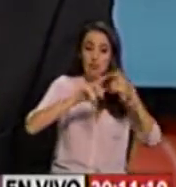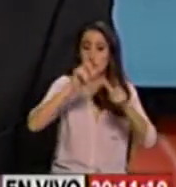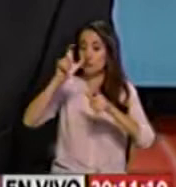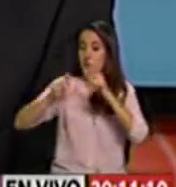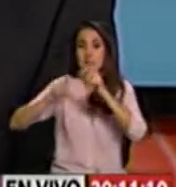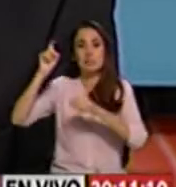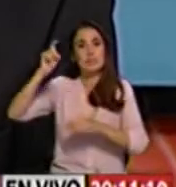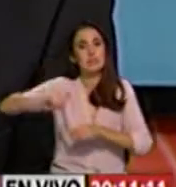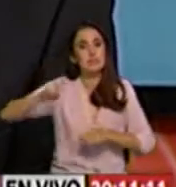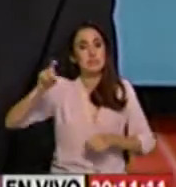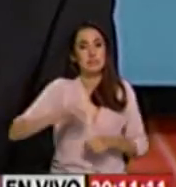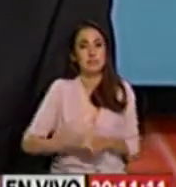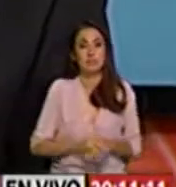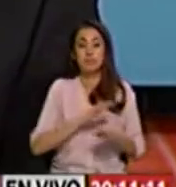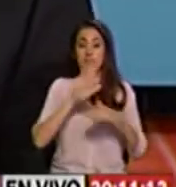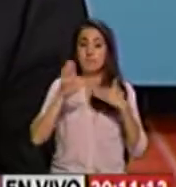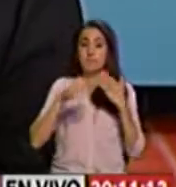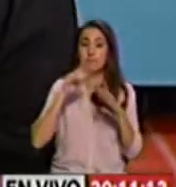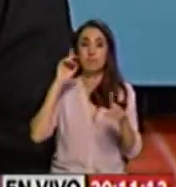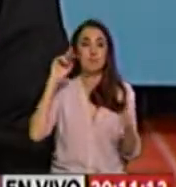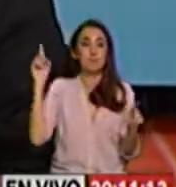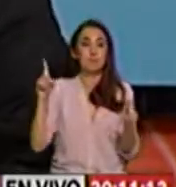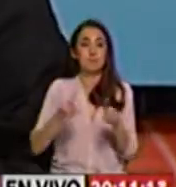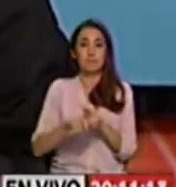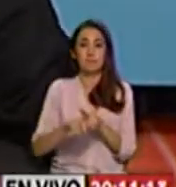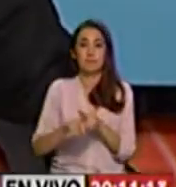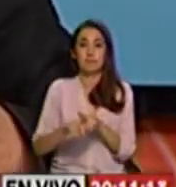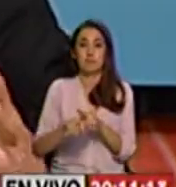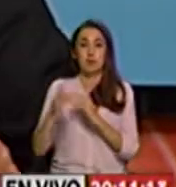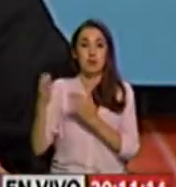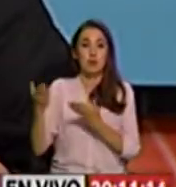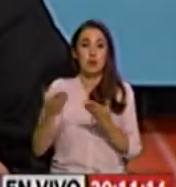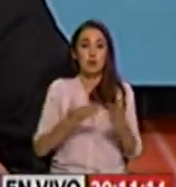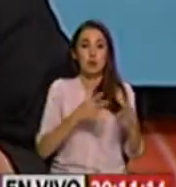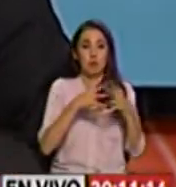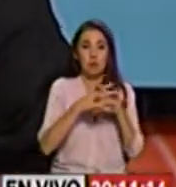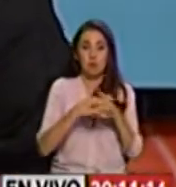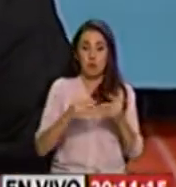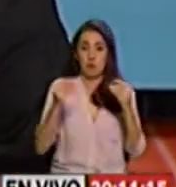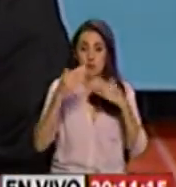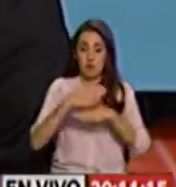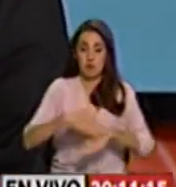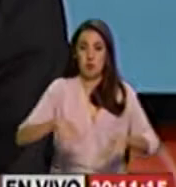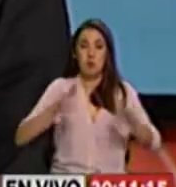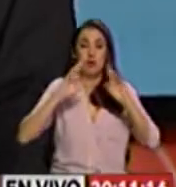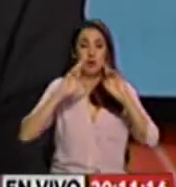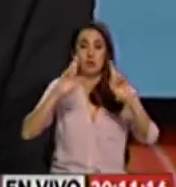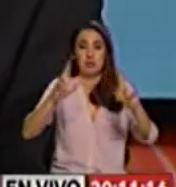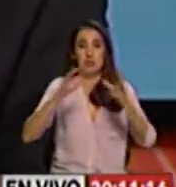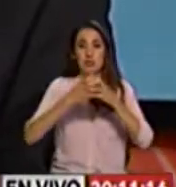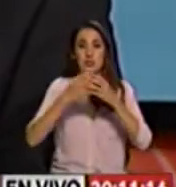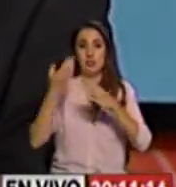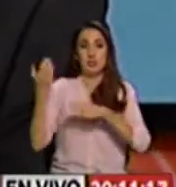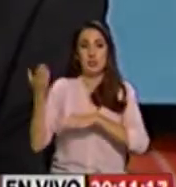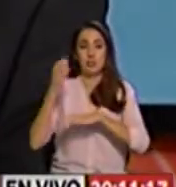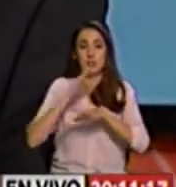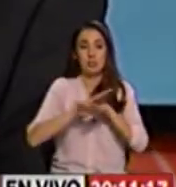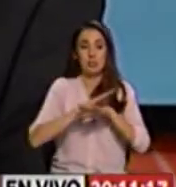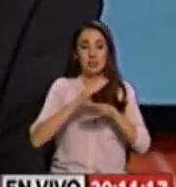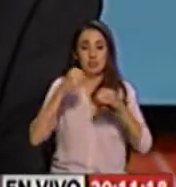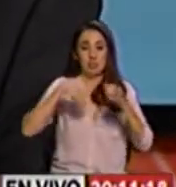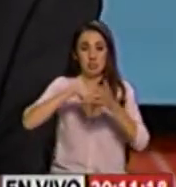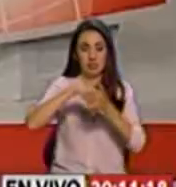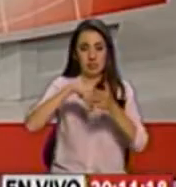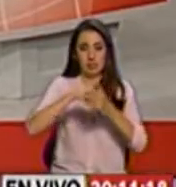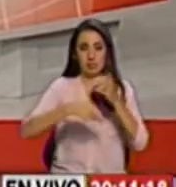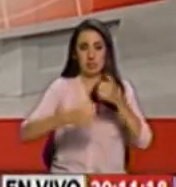todos ponernos de acuerdo, llegar a consensos mínimos para que salga ganando el Ecuador y no ningún grupo en particular. ¿Cuál debe ser